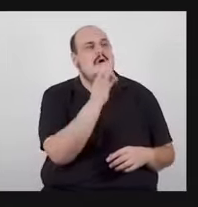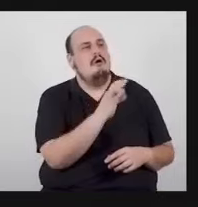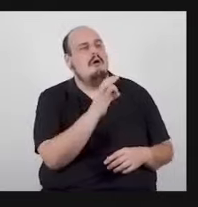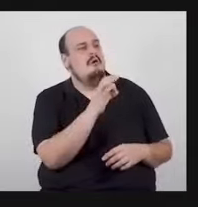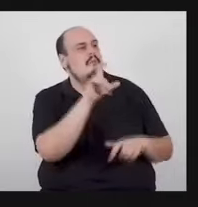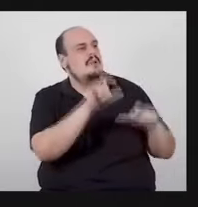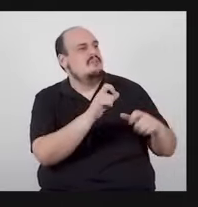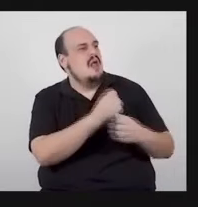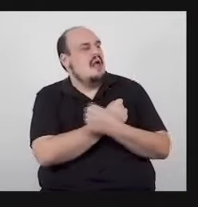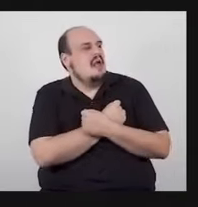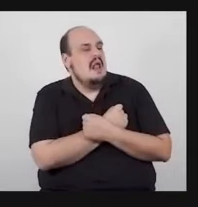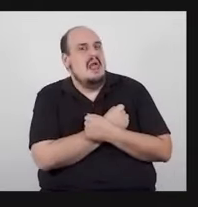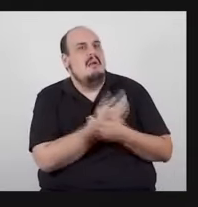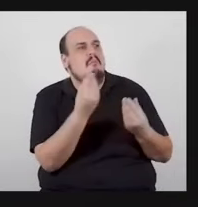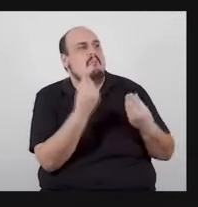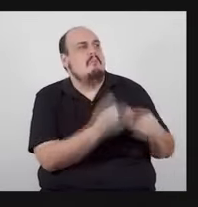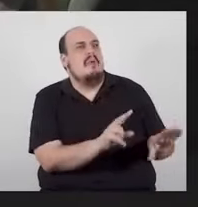a un ser querido?